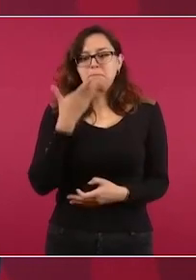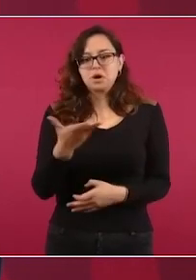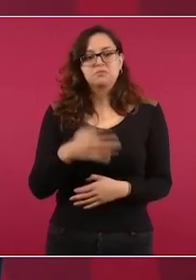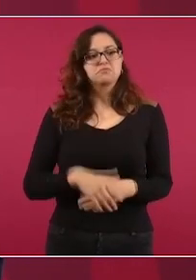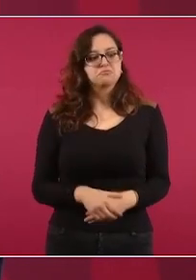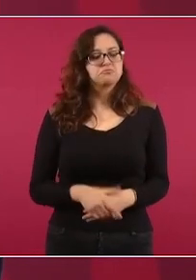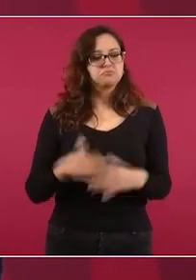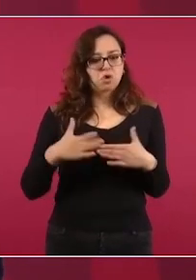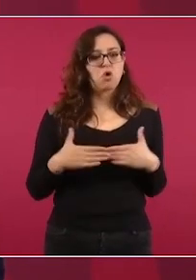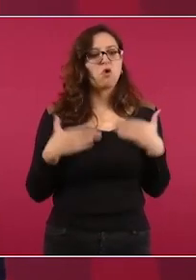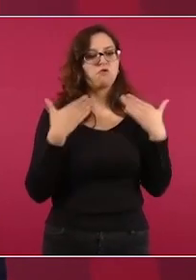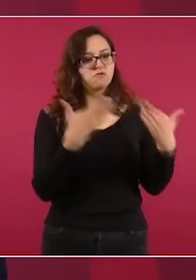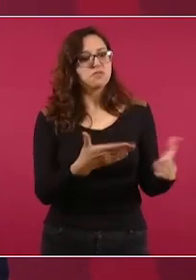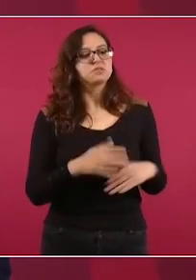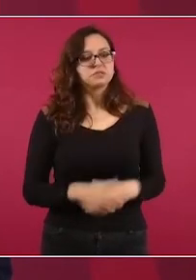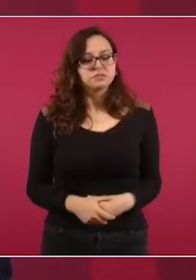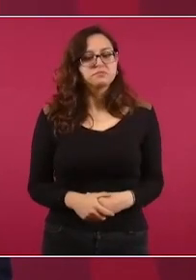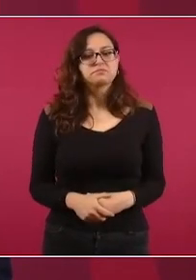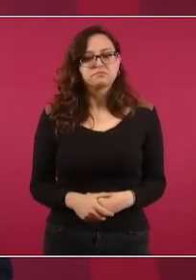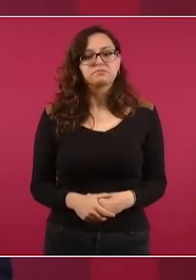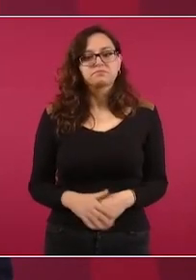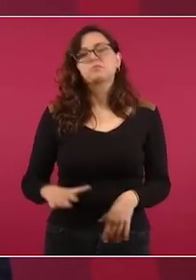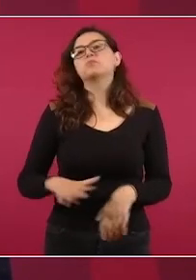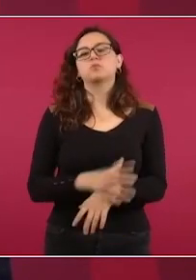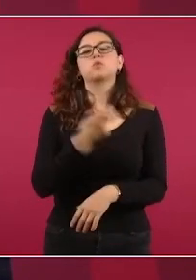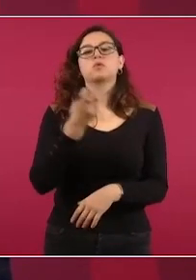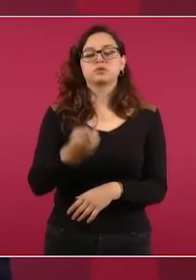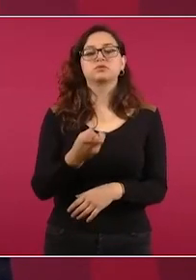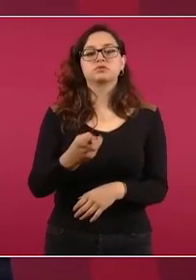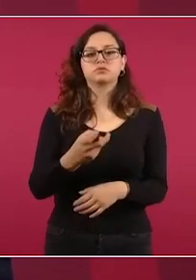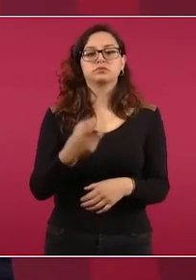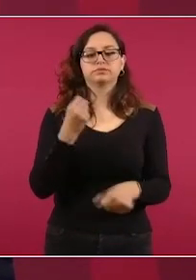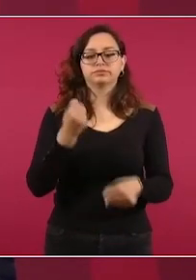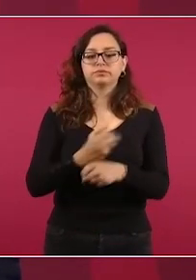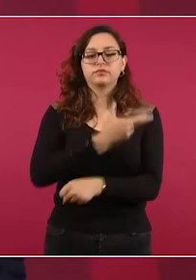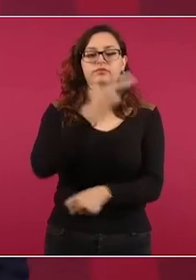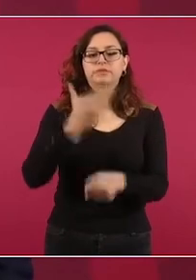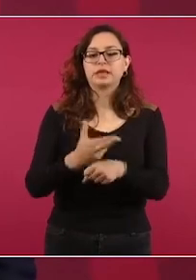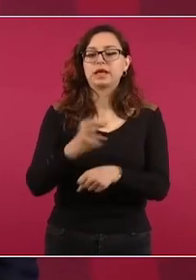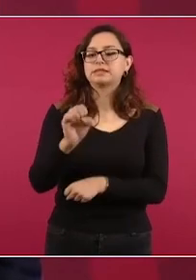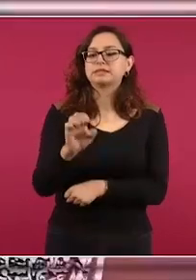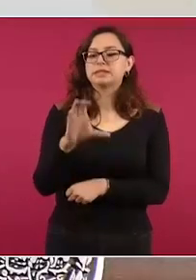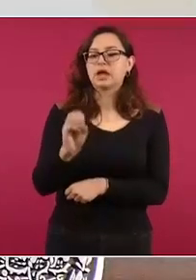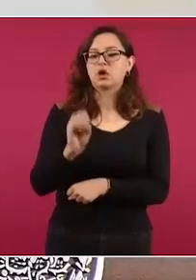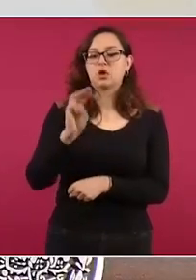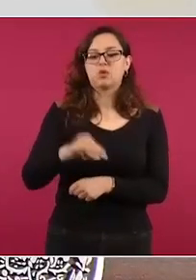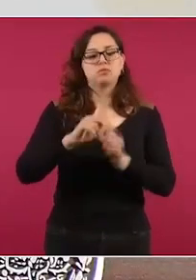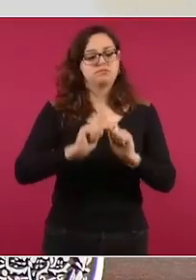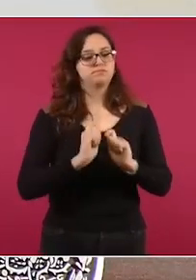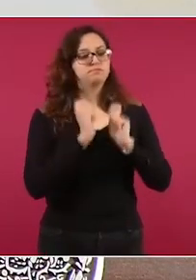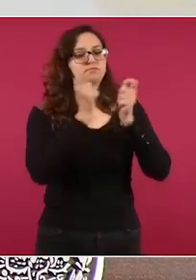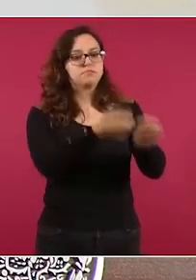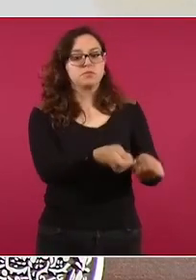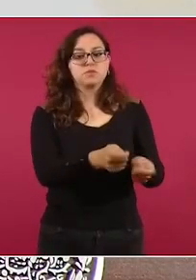la confianza y ella va a ser la próxima secretaria de Economía.